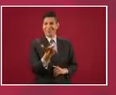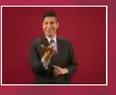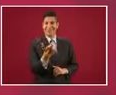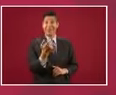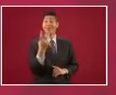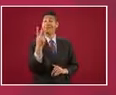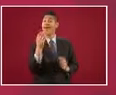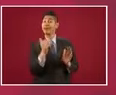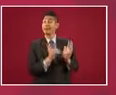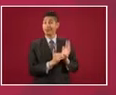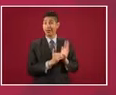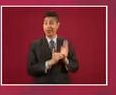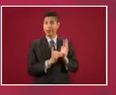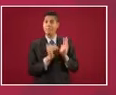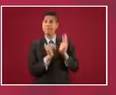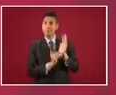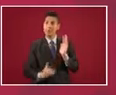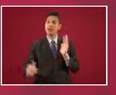3,000 millones.